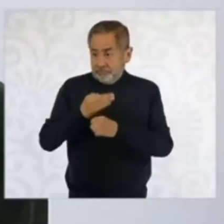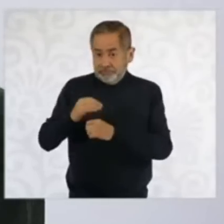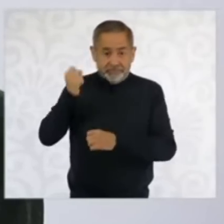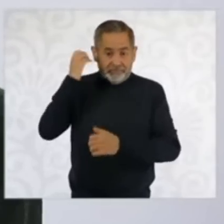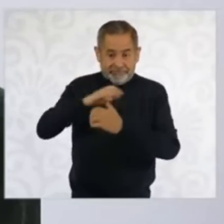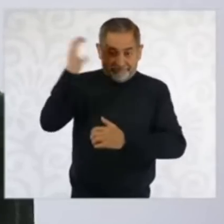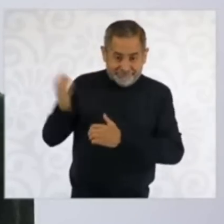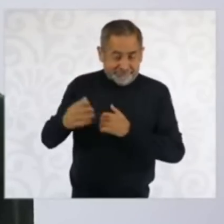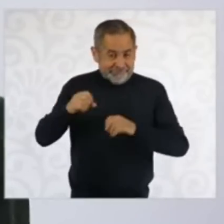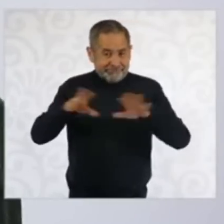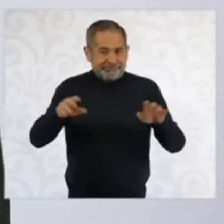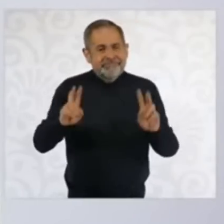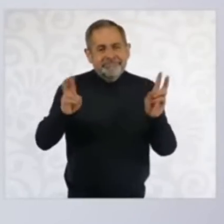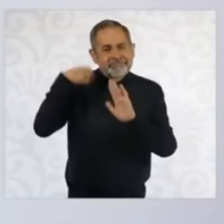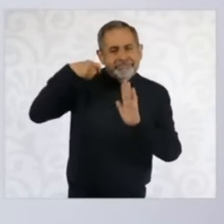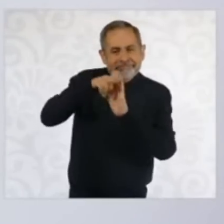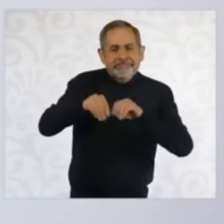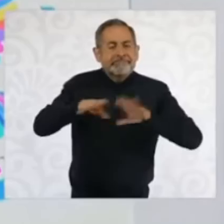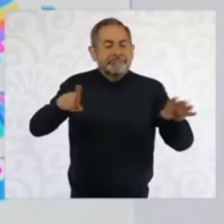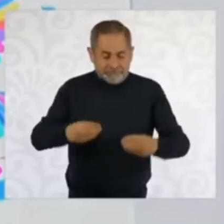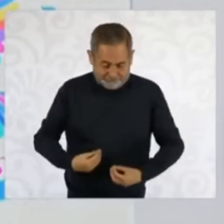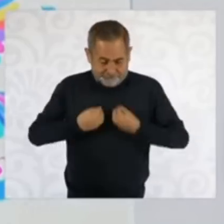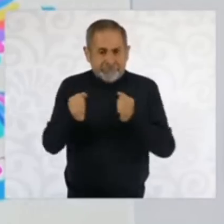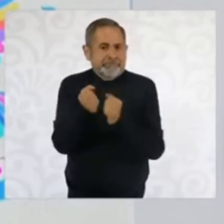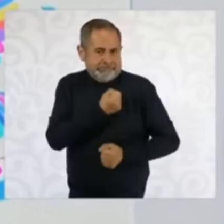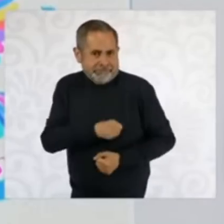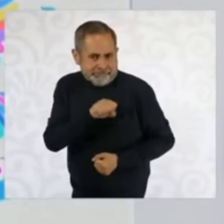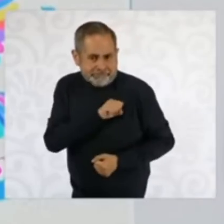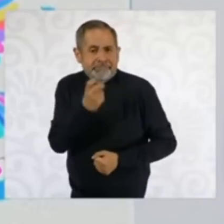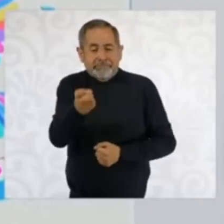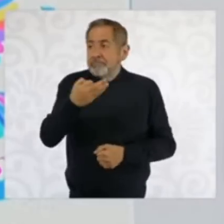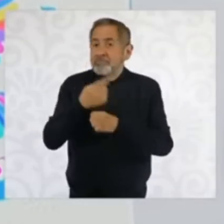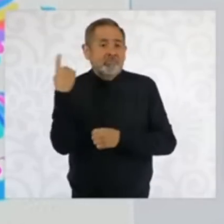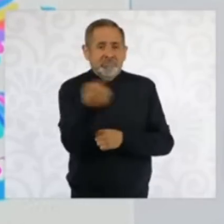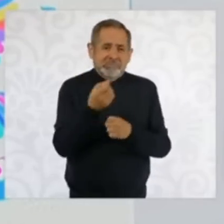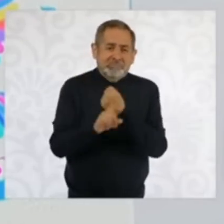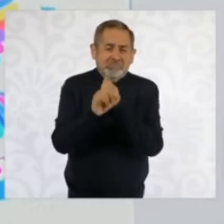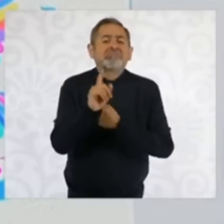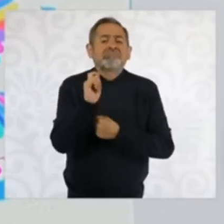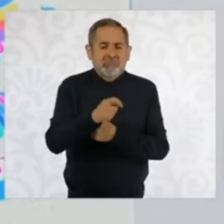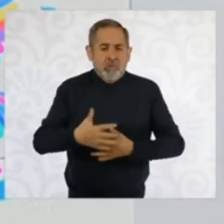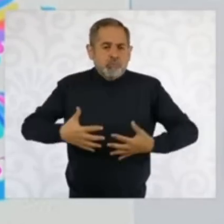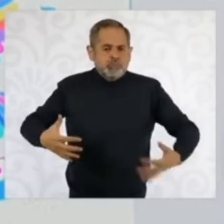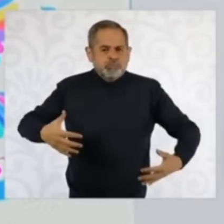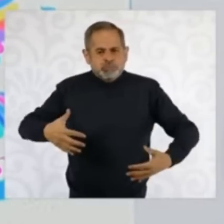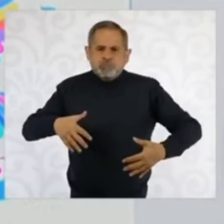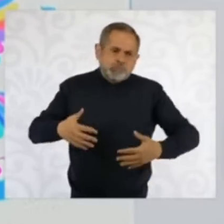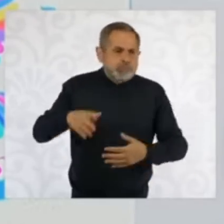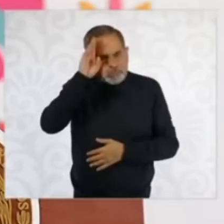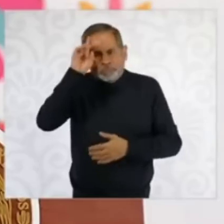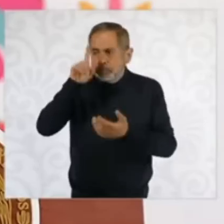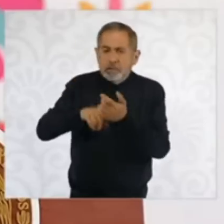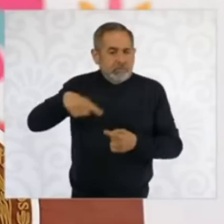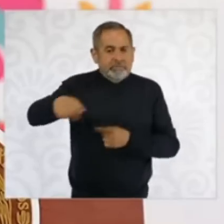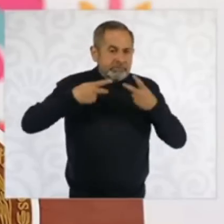a pasar la cápsula de vida saludable, que justamente habla del problema de la obesidad, que se ha incrementado en la